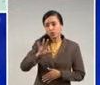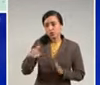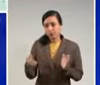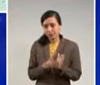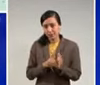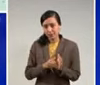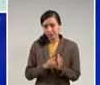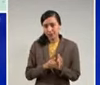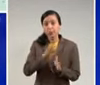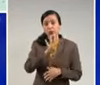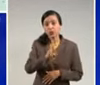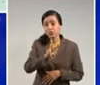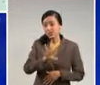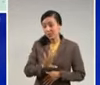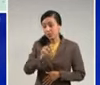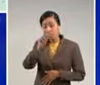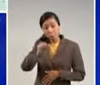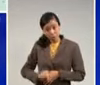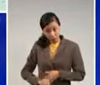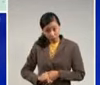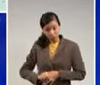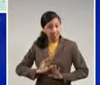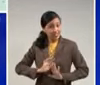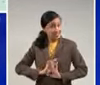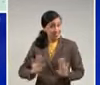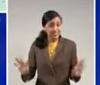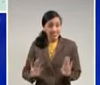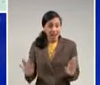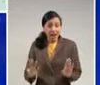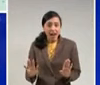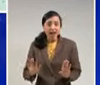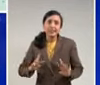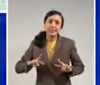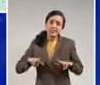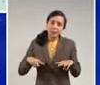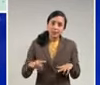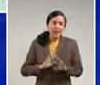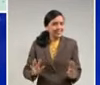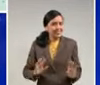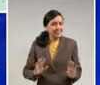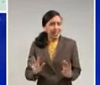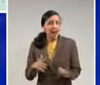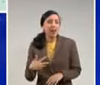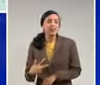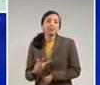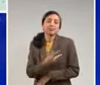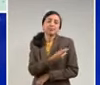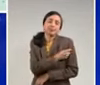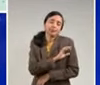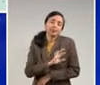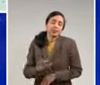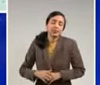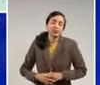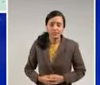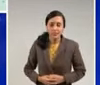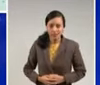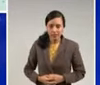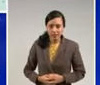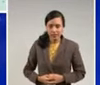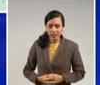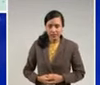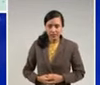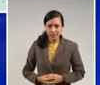18.918.425 personas han recibido, o sea, dosis de vacuna se han aplicado, ya vacuna como